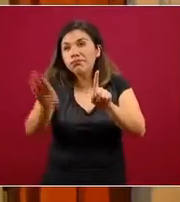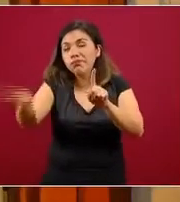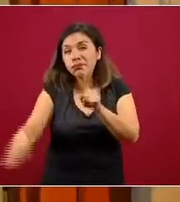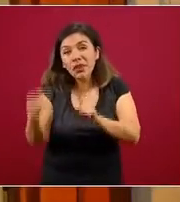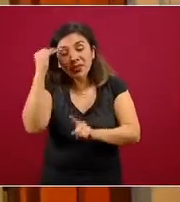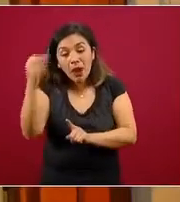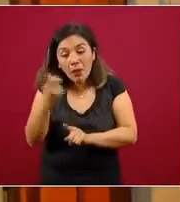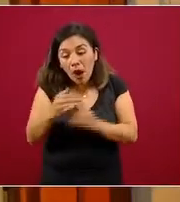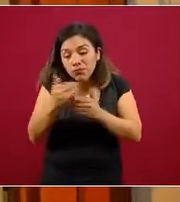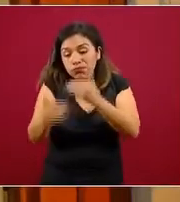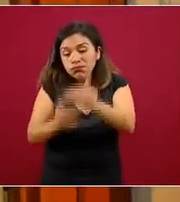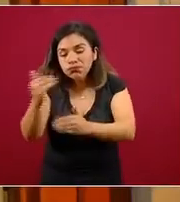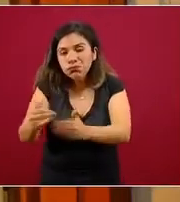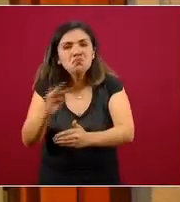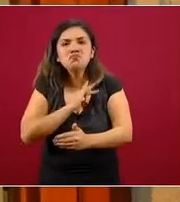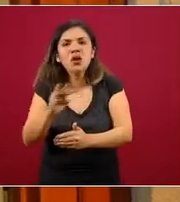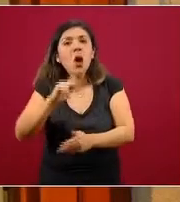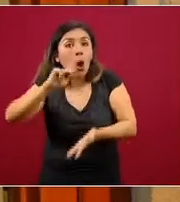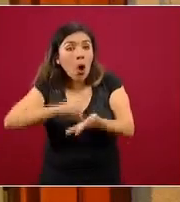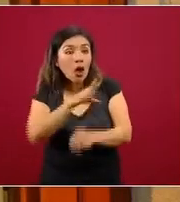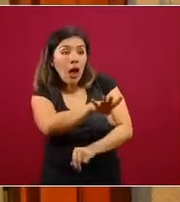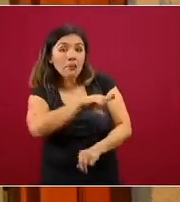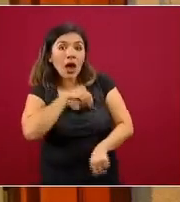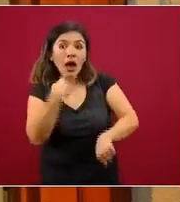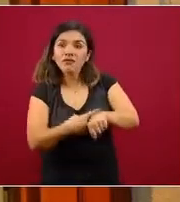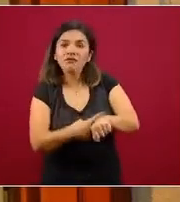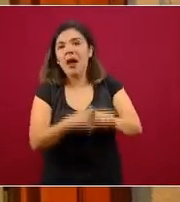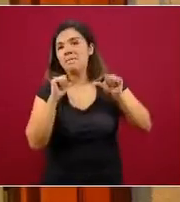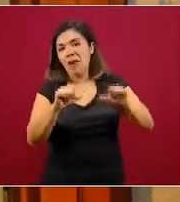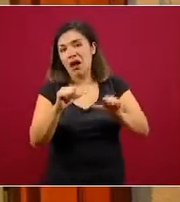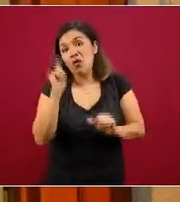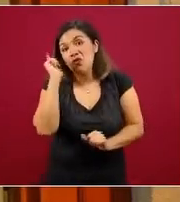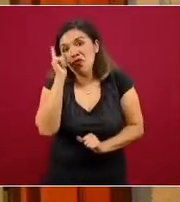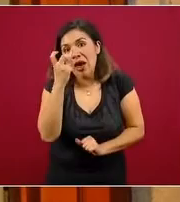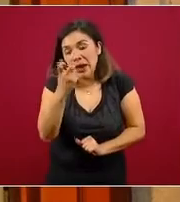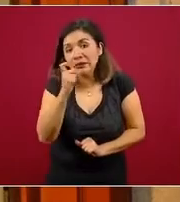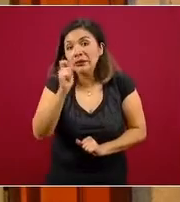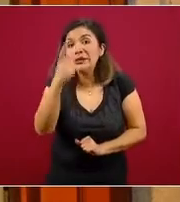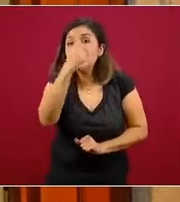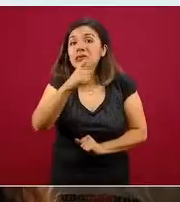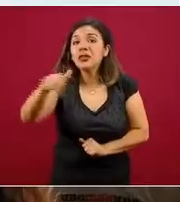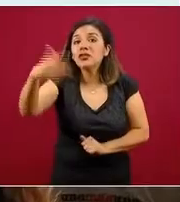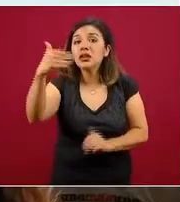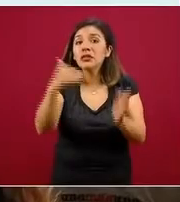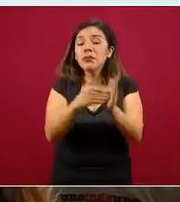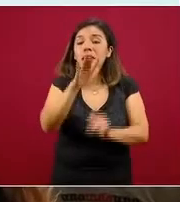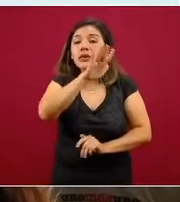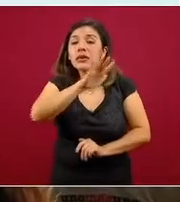oleadas de la enfermedad, muy probablemente no puedan volver a enfermar. Y son